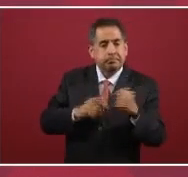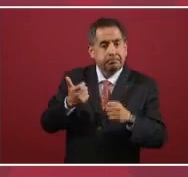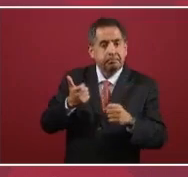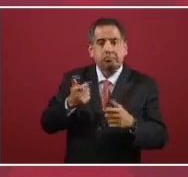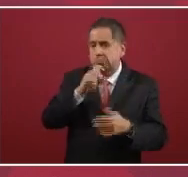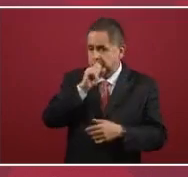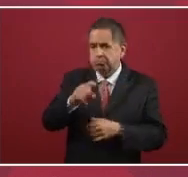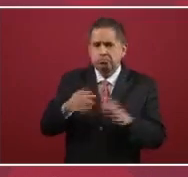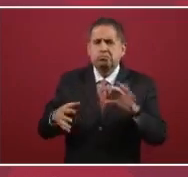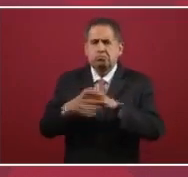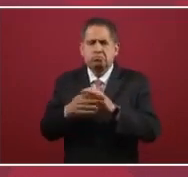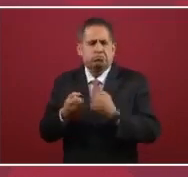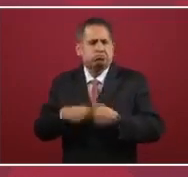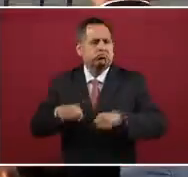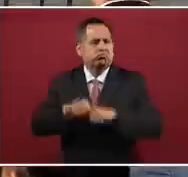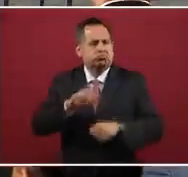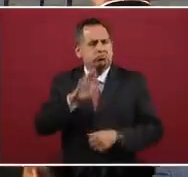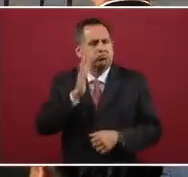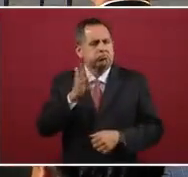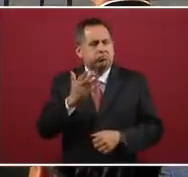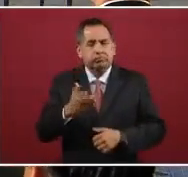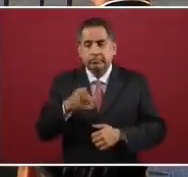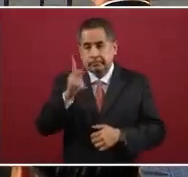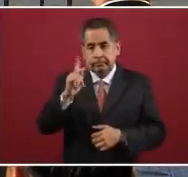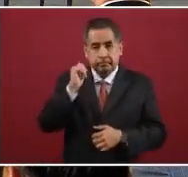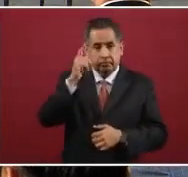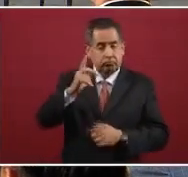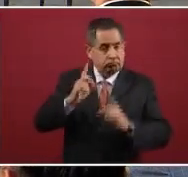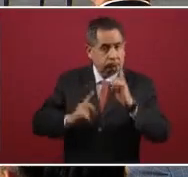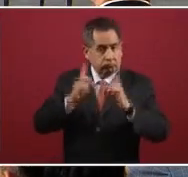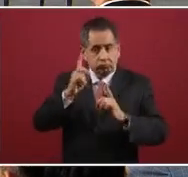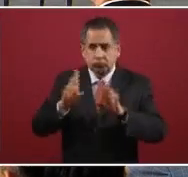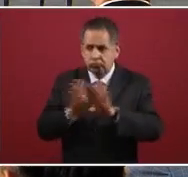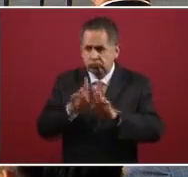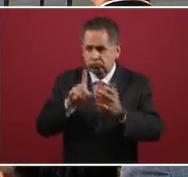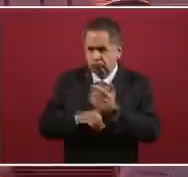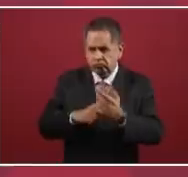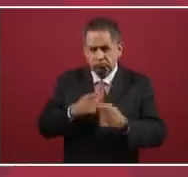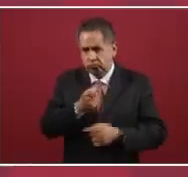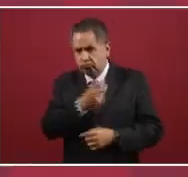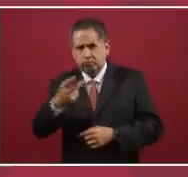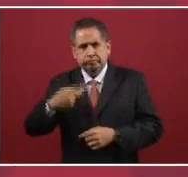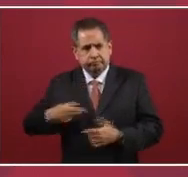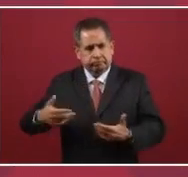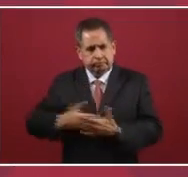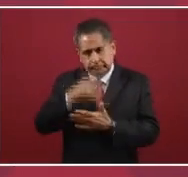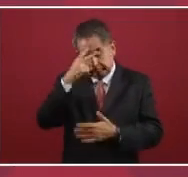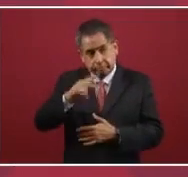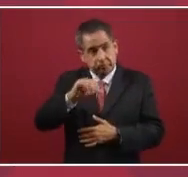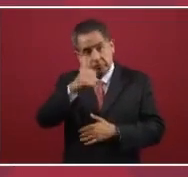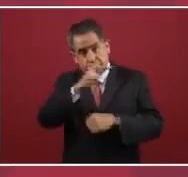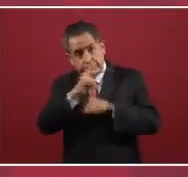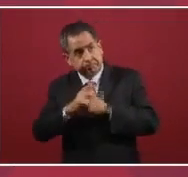tipo de alianzas. Pero para cualquier duda o consulta que tengan los trabajadores mexicanos en el exterior,